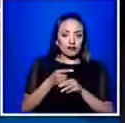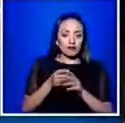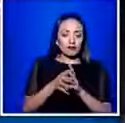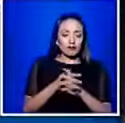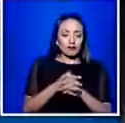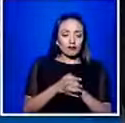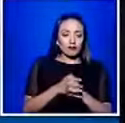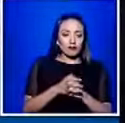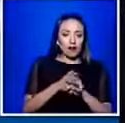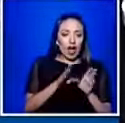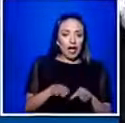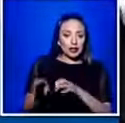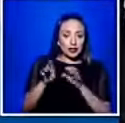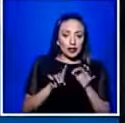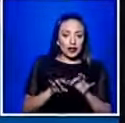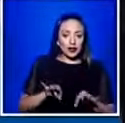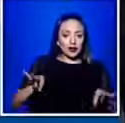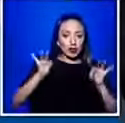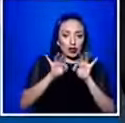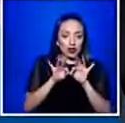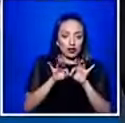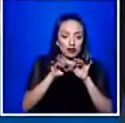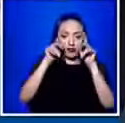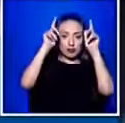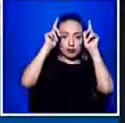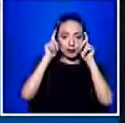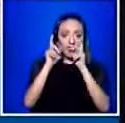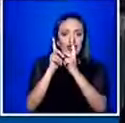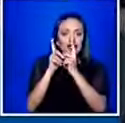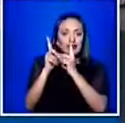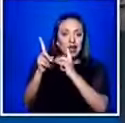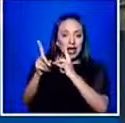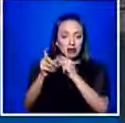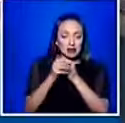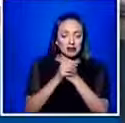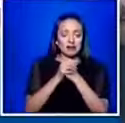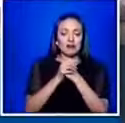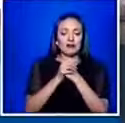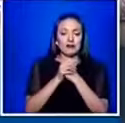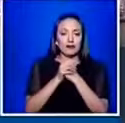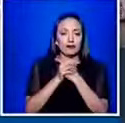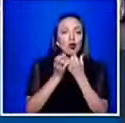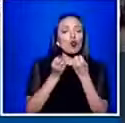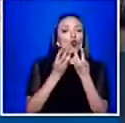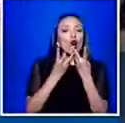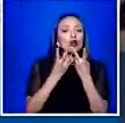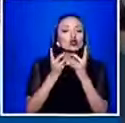estudiantes que se van a graduar de la modalidad a distancia, bachillerato acelerado.